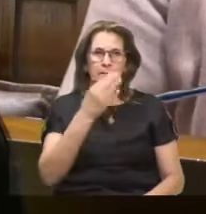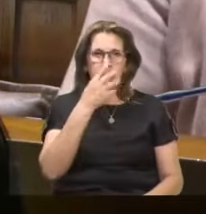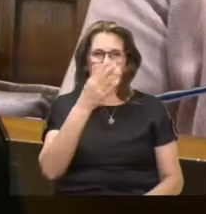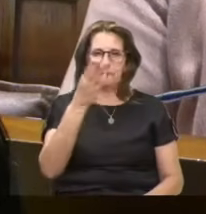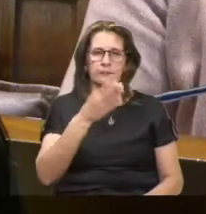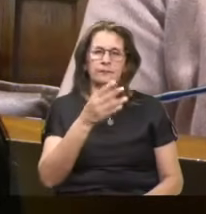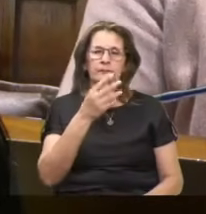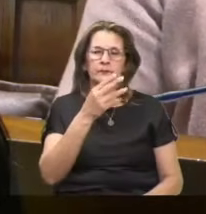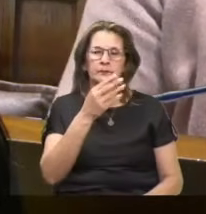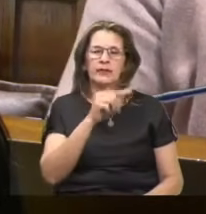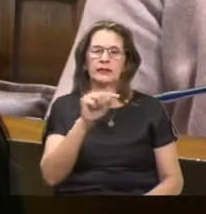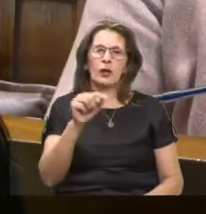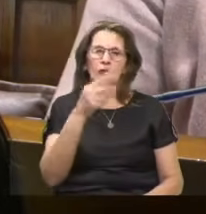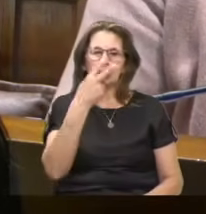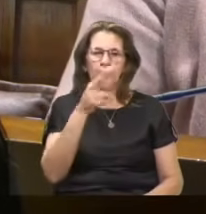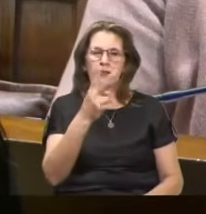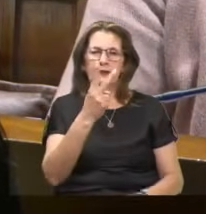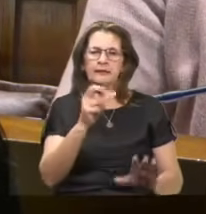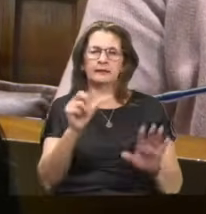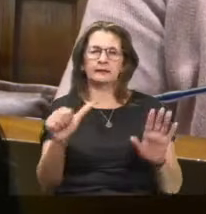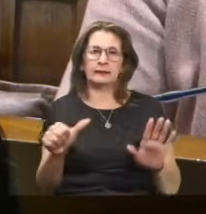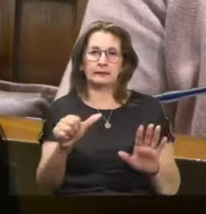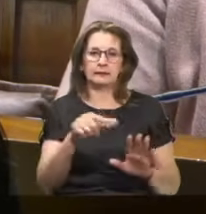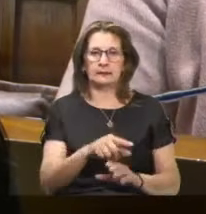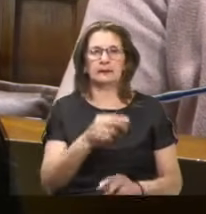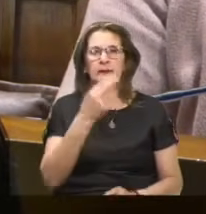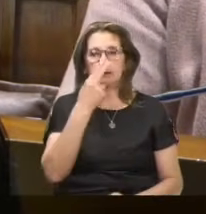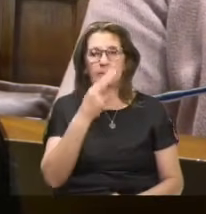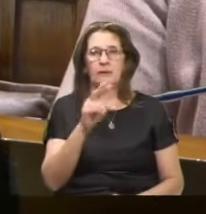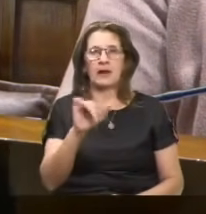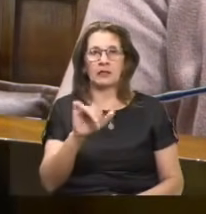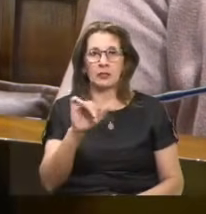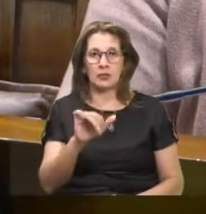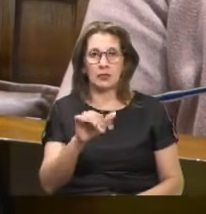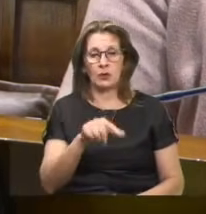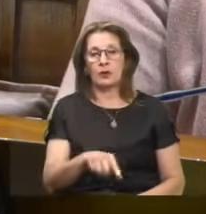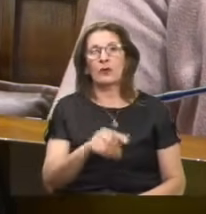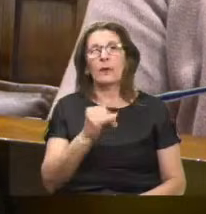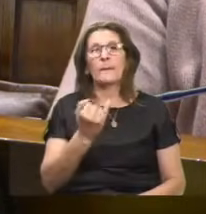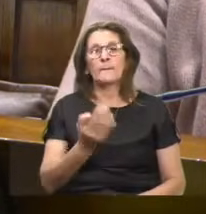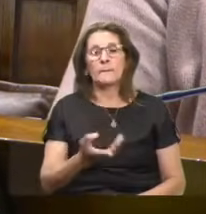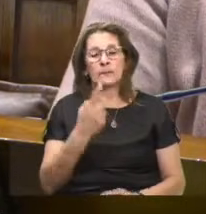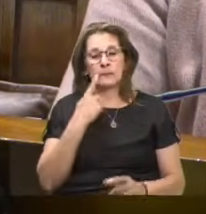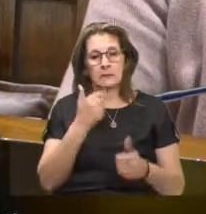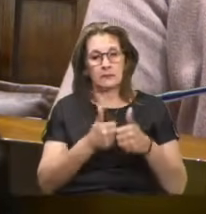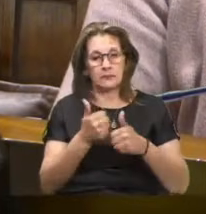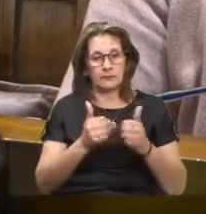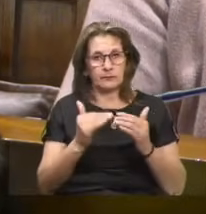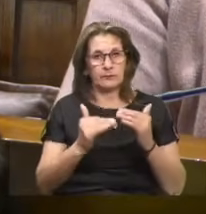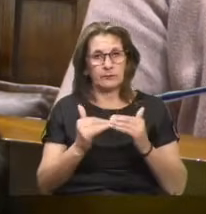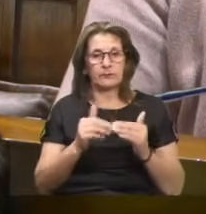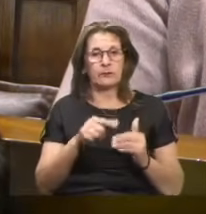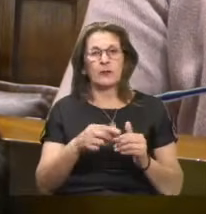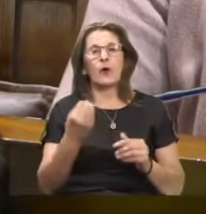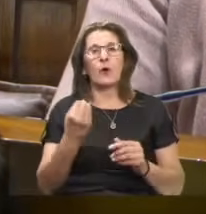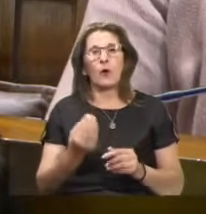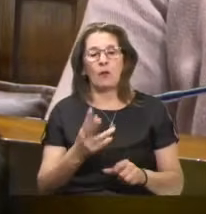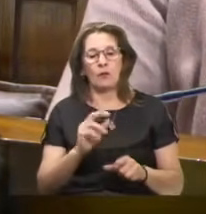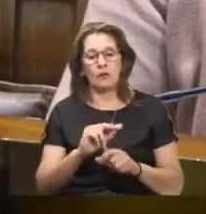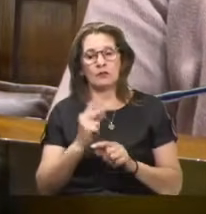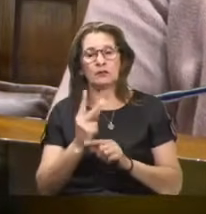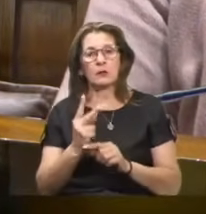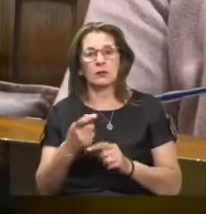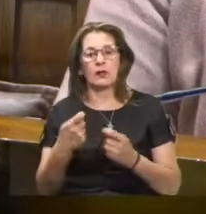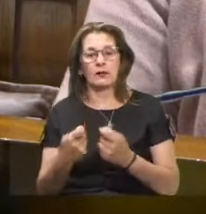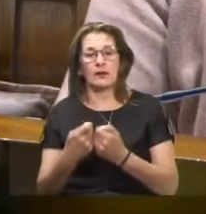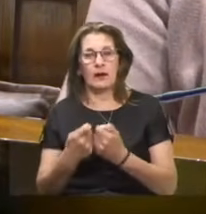2348-2016 del 18 de mayo del 2016 asignó competencia como ordenador secundario del